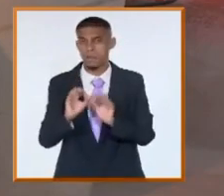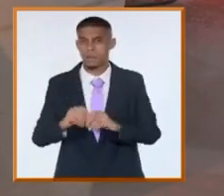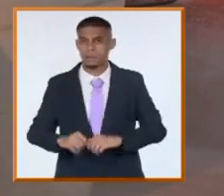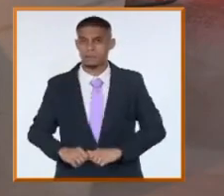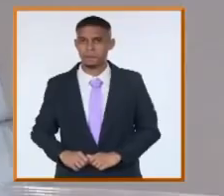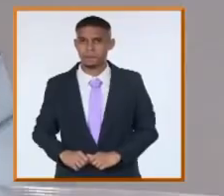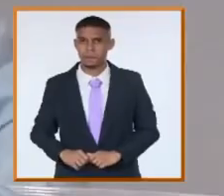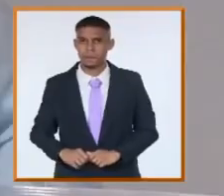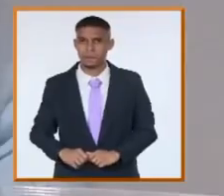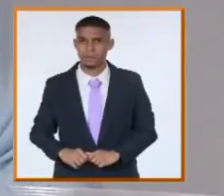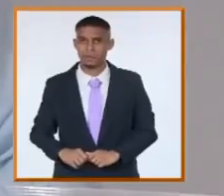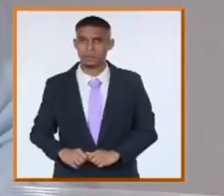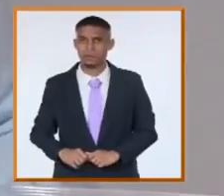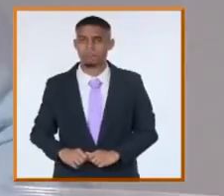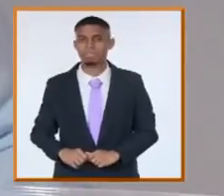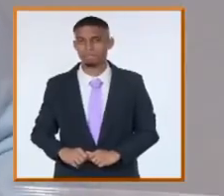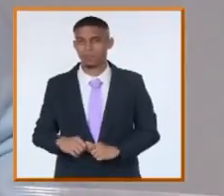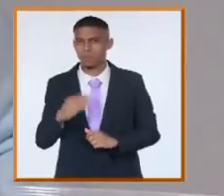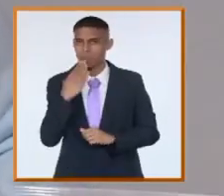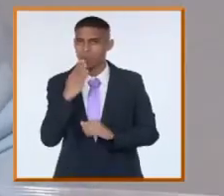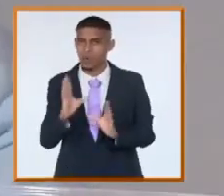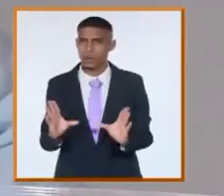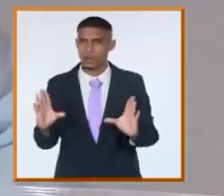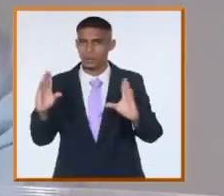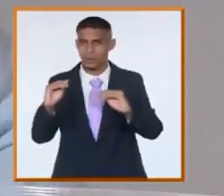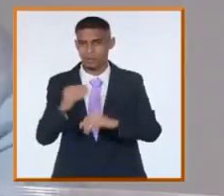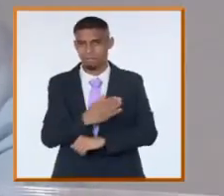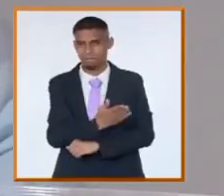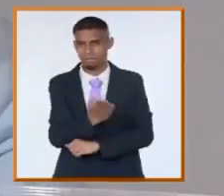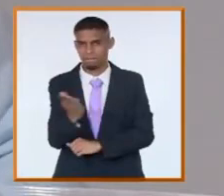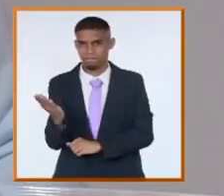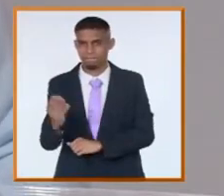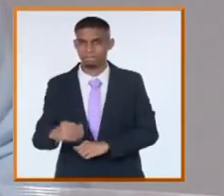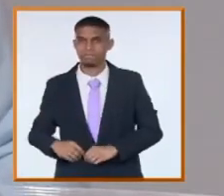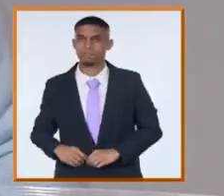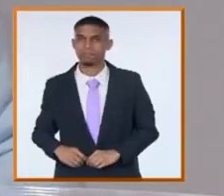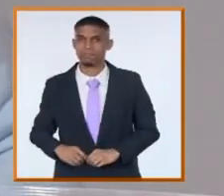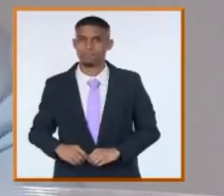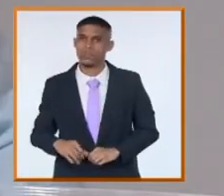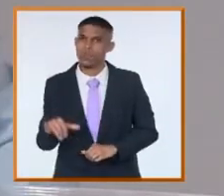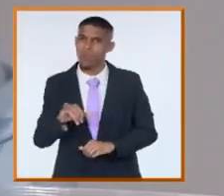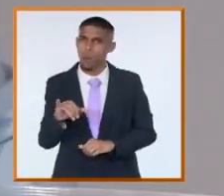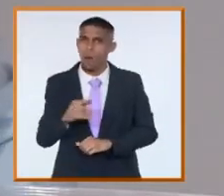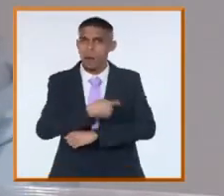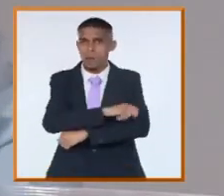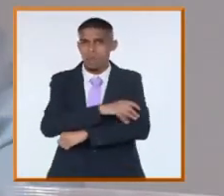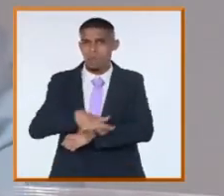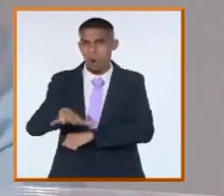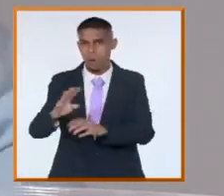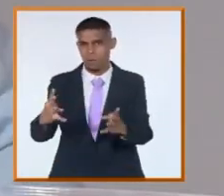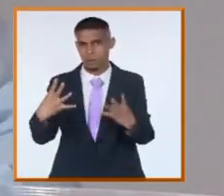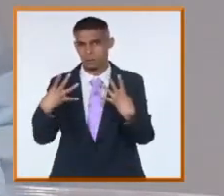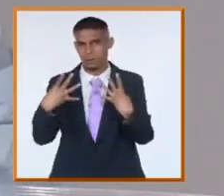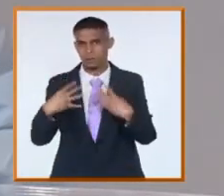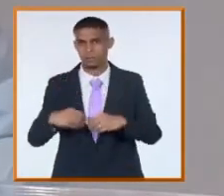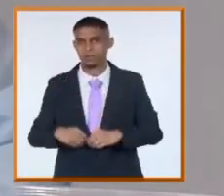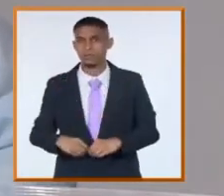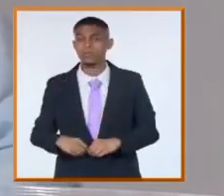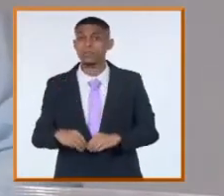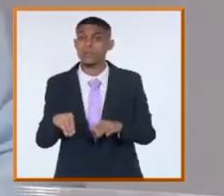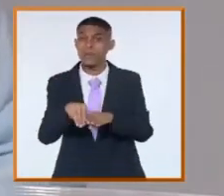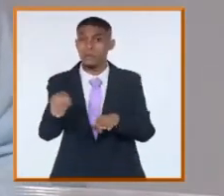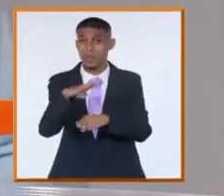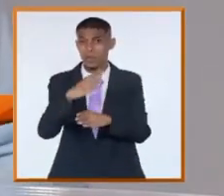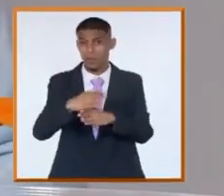construcción Sí buenas noches Randy buenas noches televidentes y radio Oriente el Ministerio